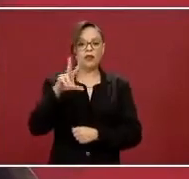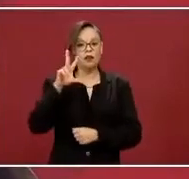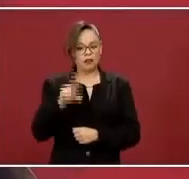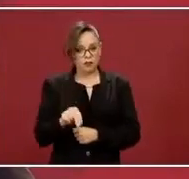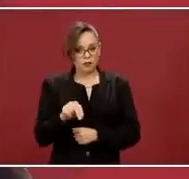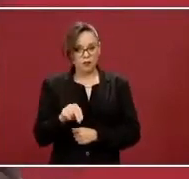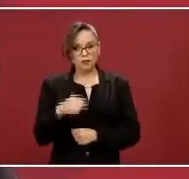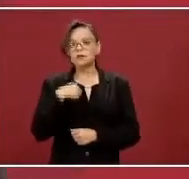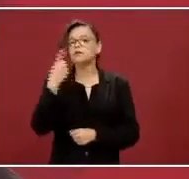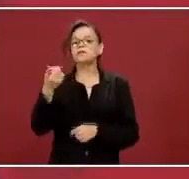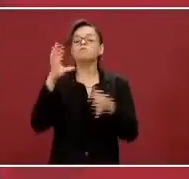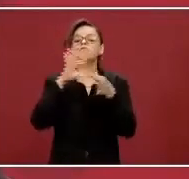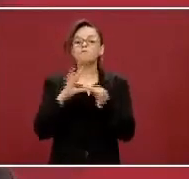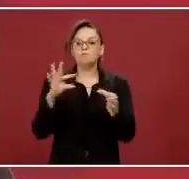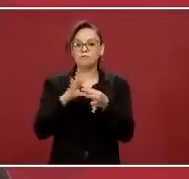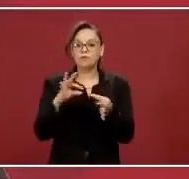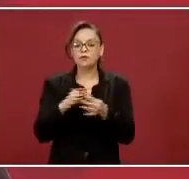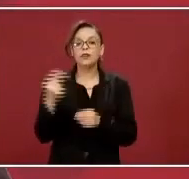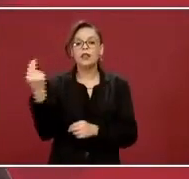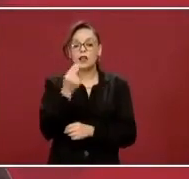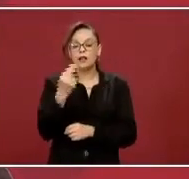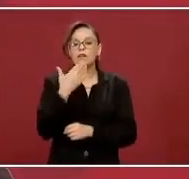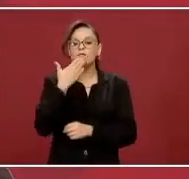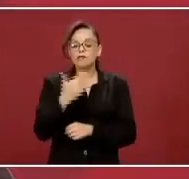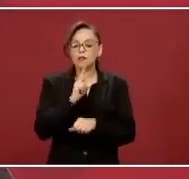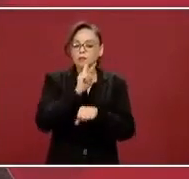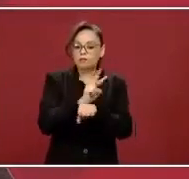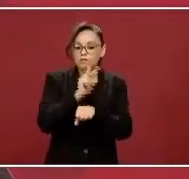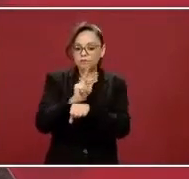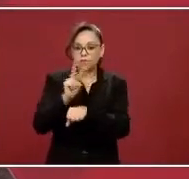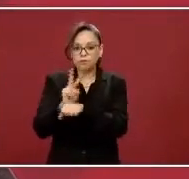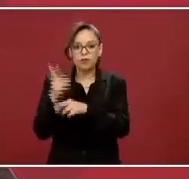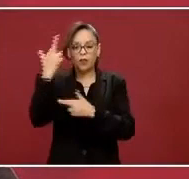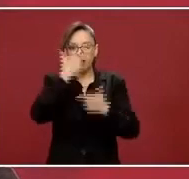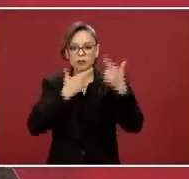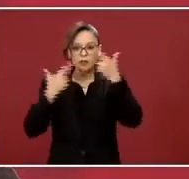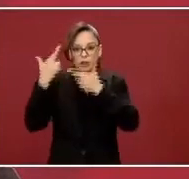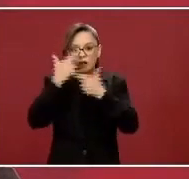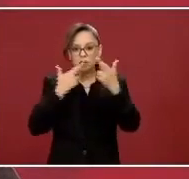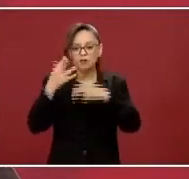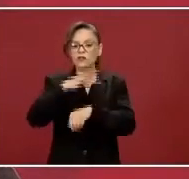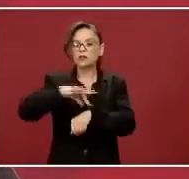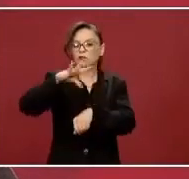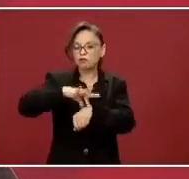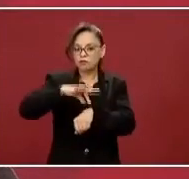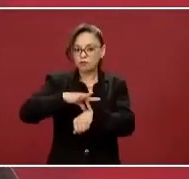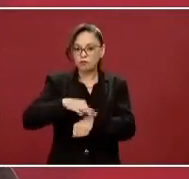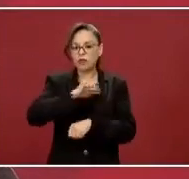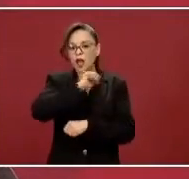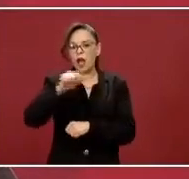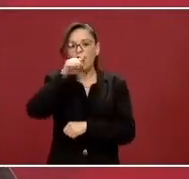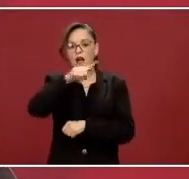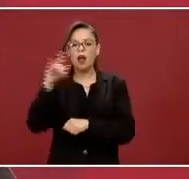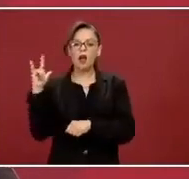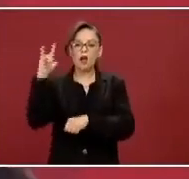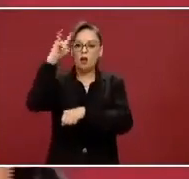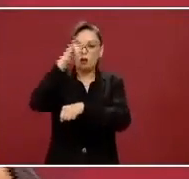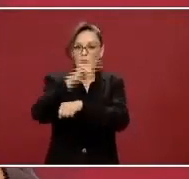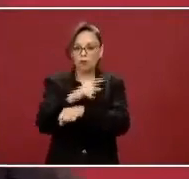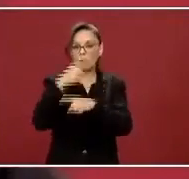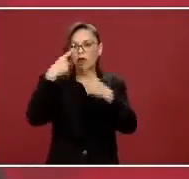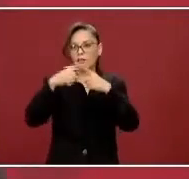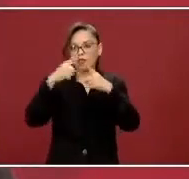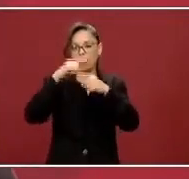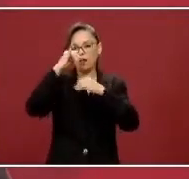de tener las inspecciones médicas, los filtros en los aeropuertos internacionales para tener